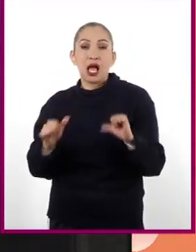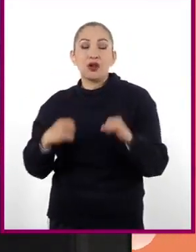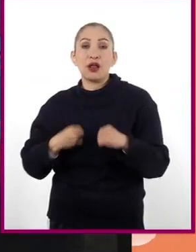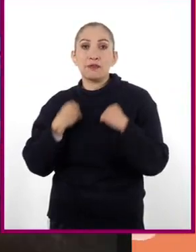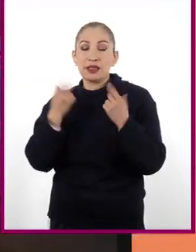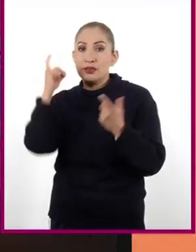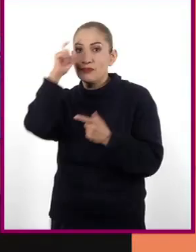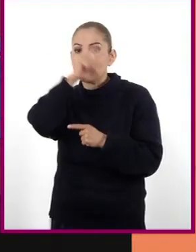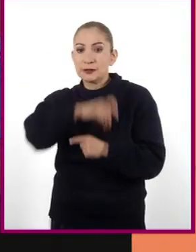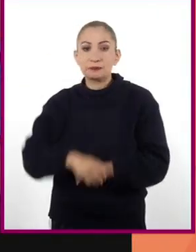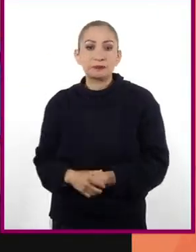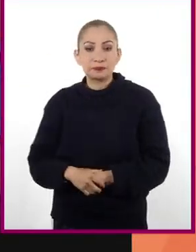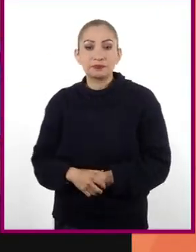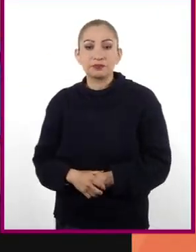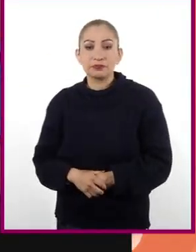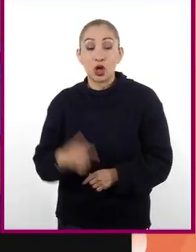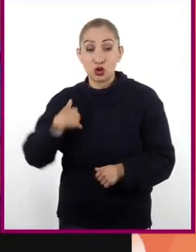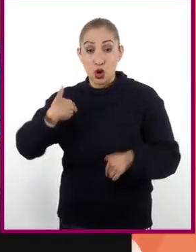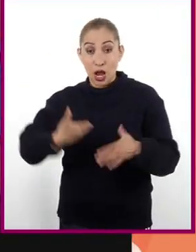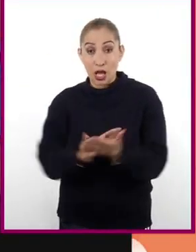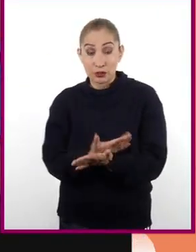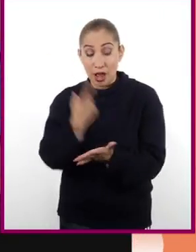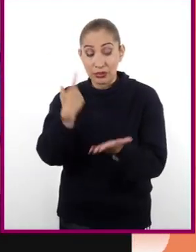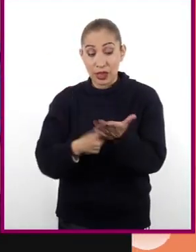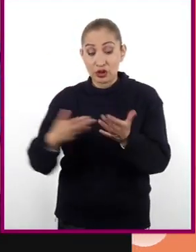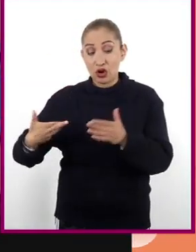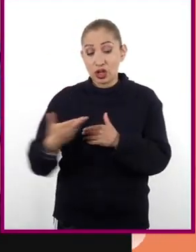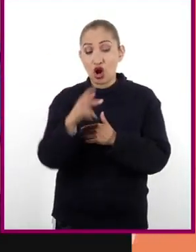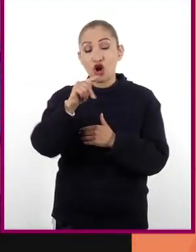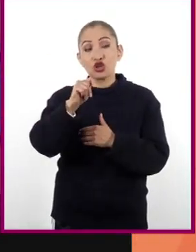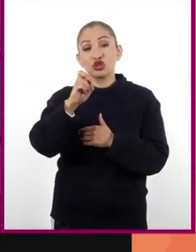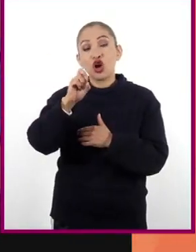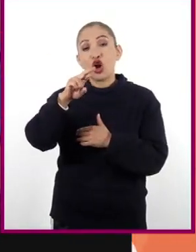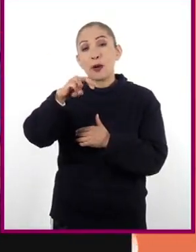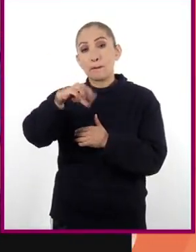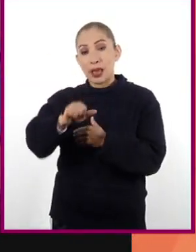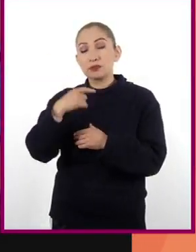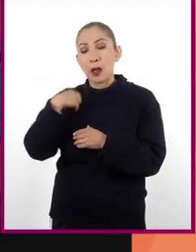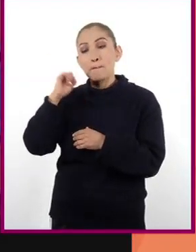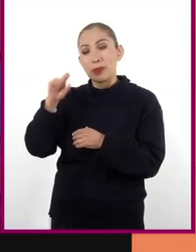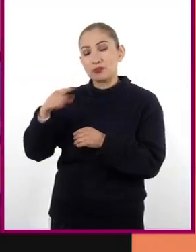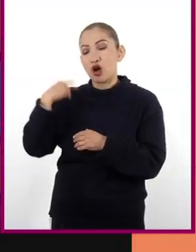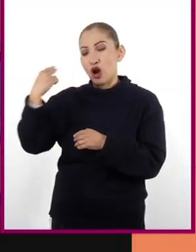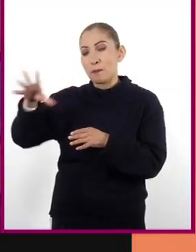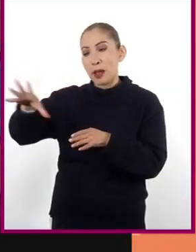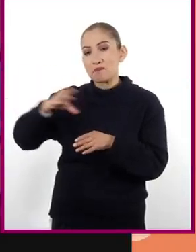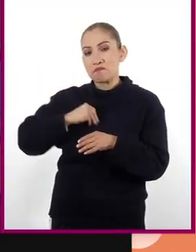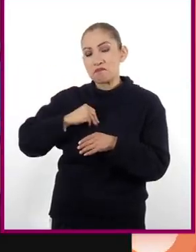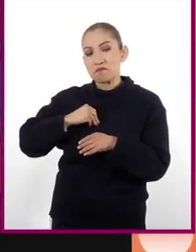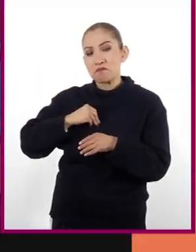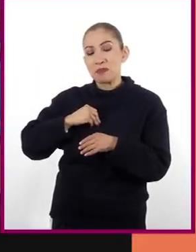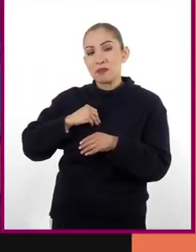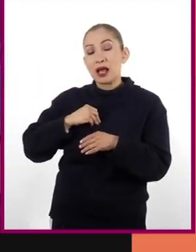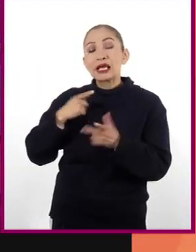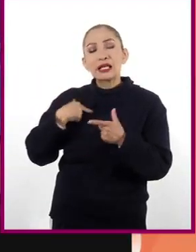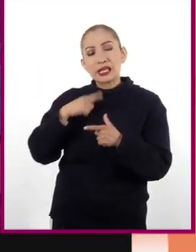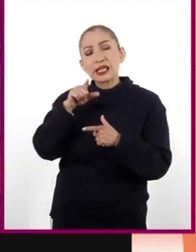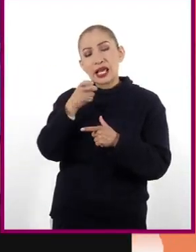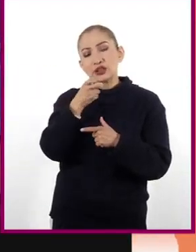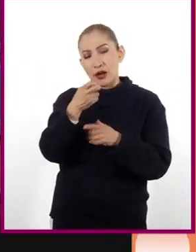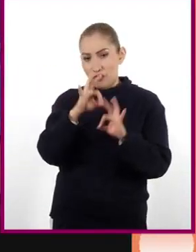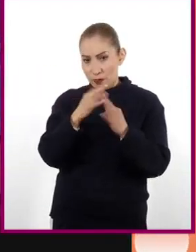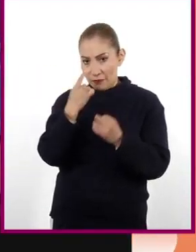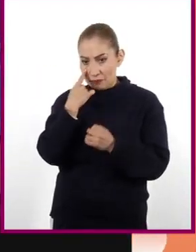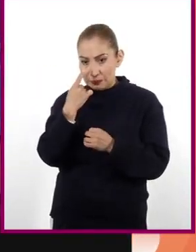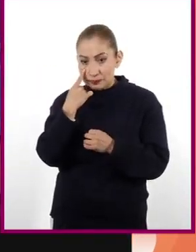un mundo hostil. Mi nacimiento fue dentro del río Tormes, por la cual causa tomé el sobrenombre, y fue de esta